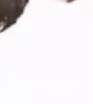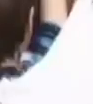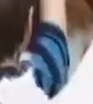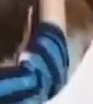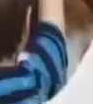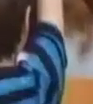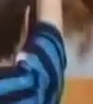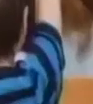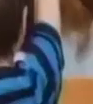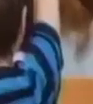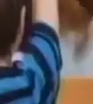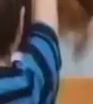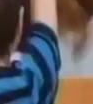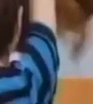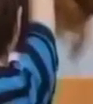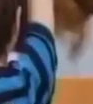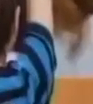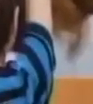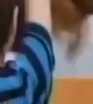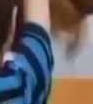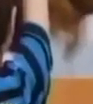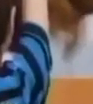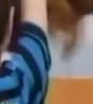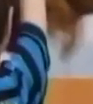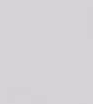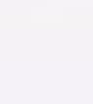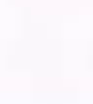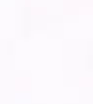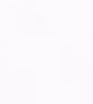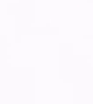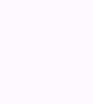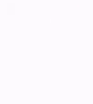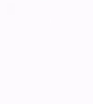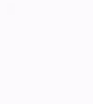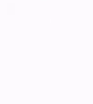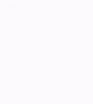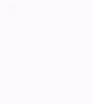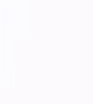A continuación, comunicación y lenguaje, tercero básico.